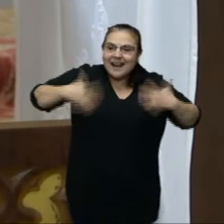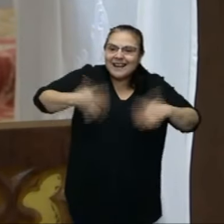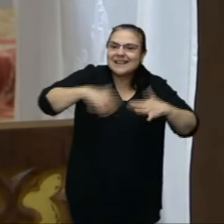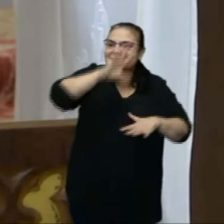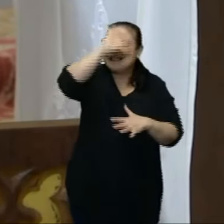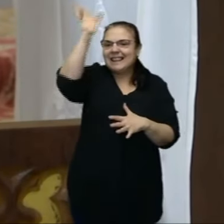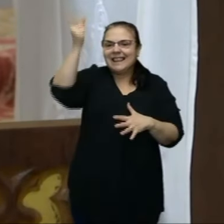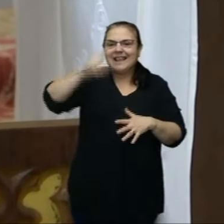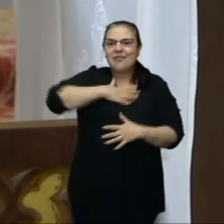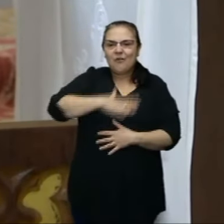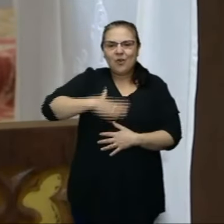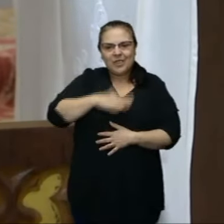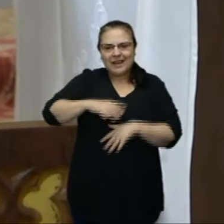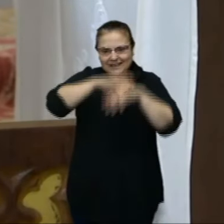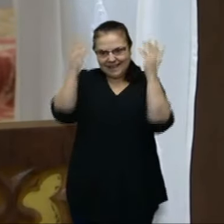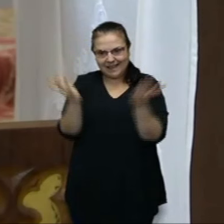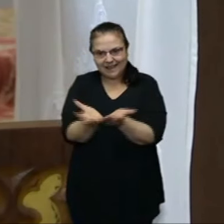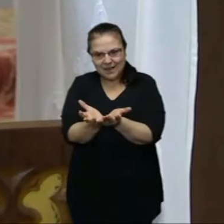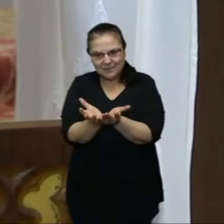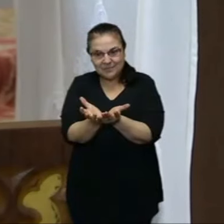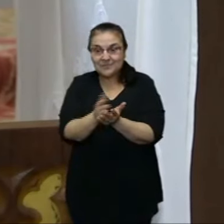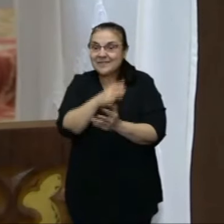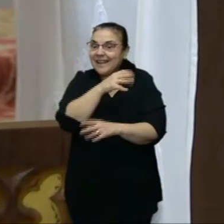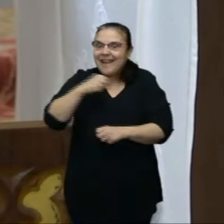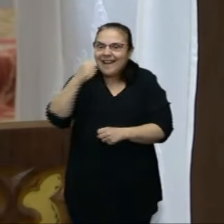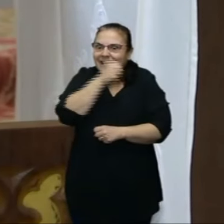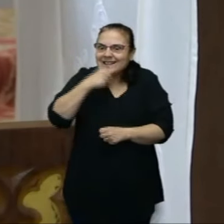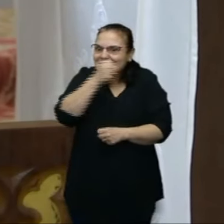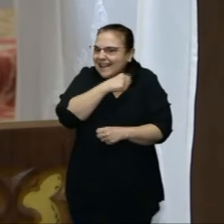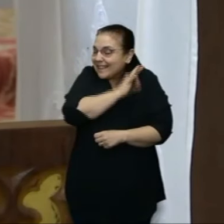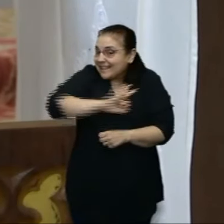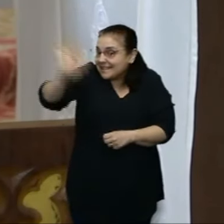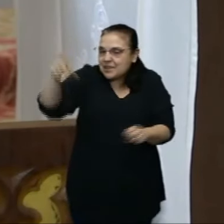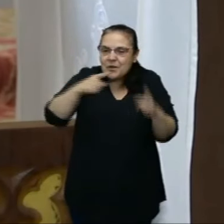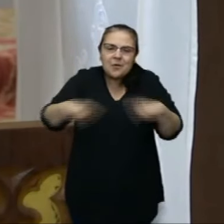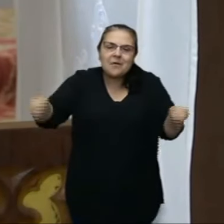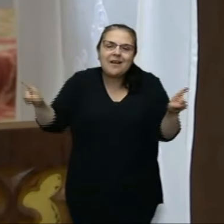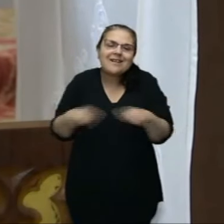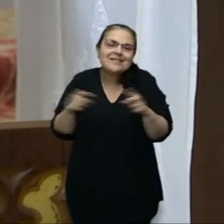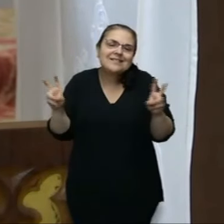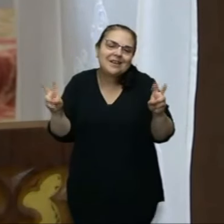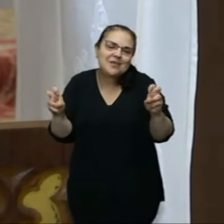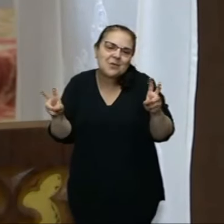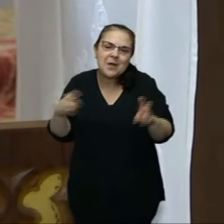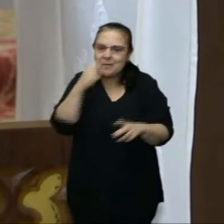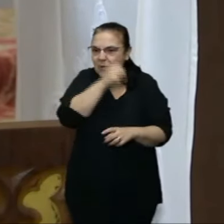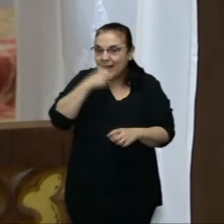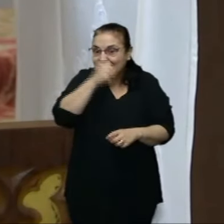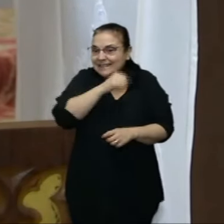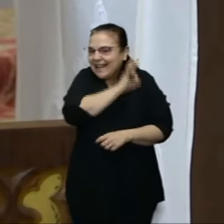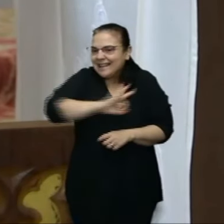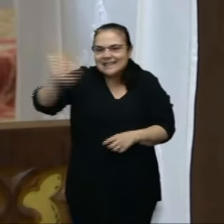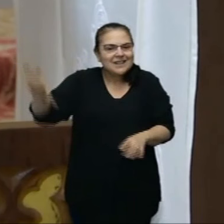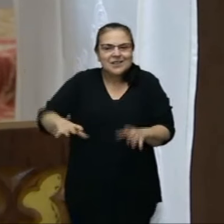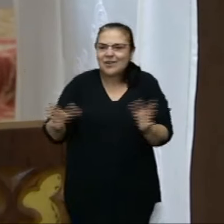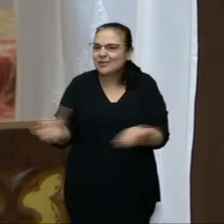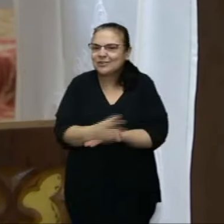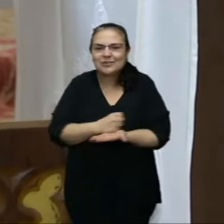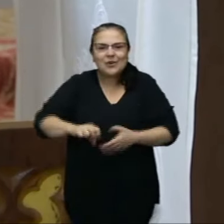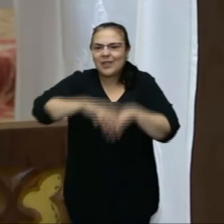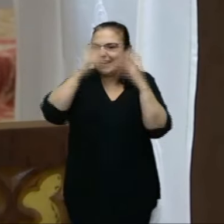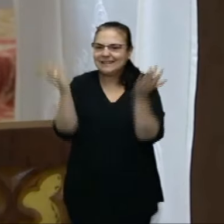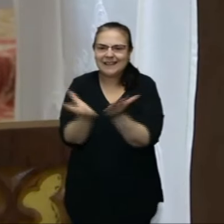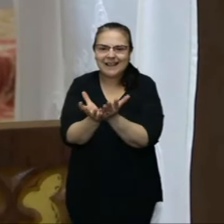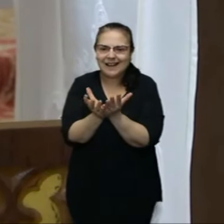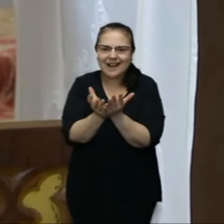cielo, goce la tierra. Cantad al Señor un cántico nuevo. Cantad al Señor, toda la tierra. Cantad